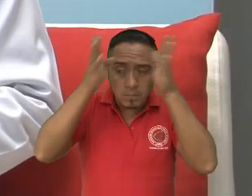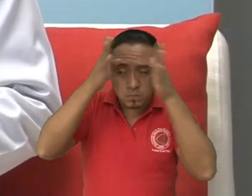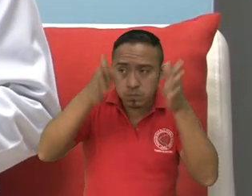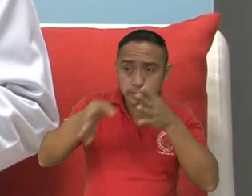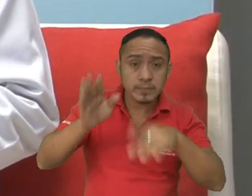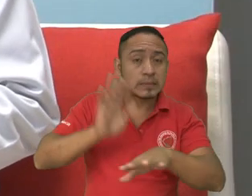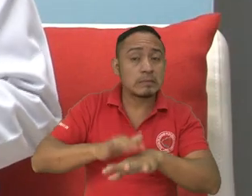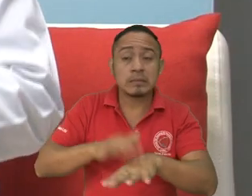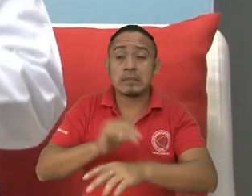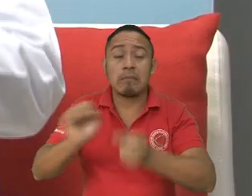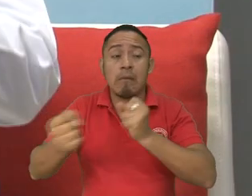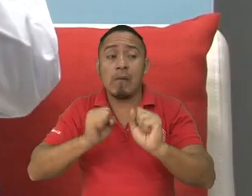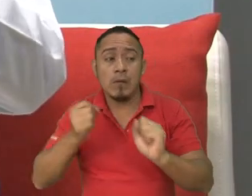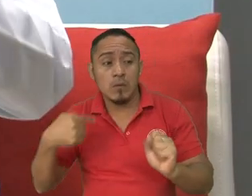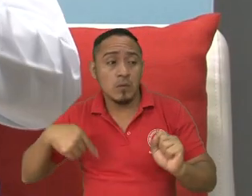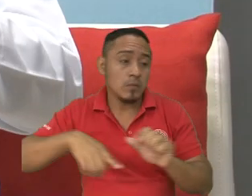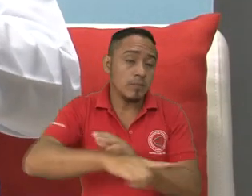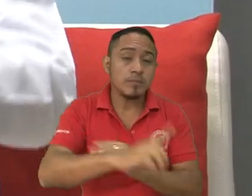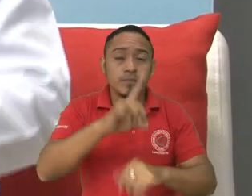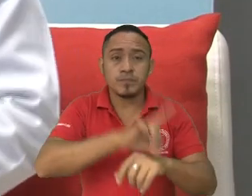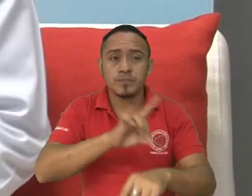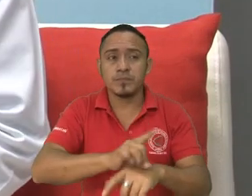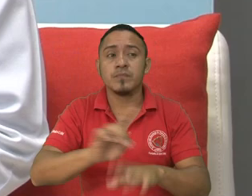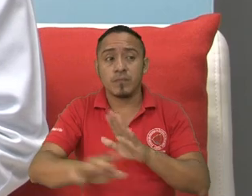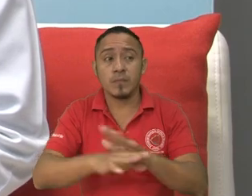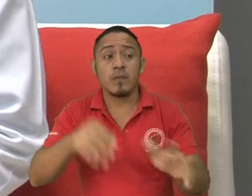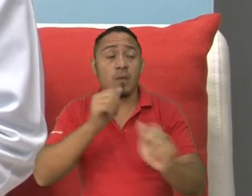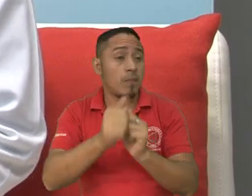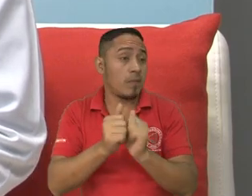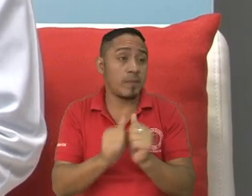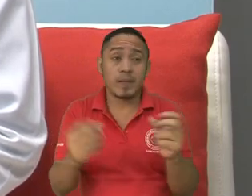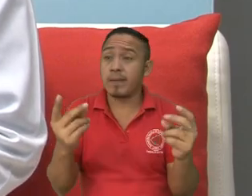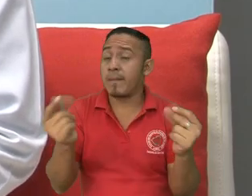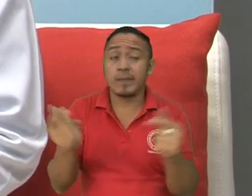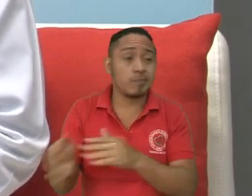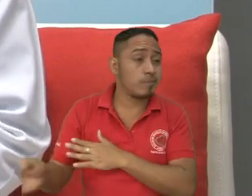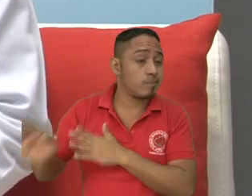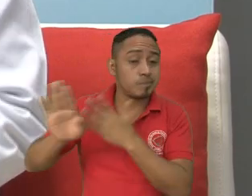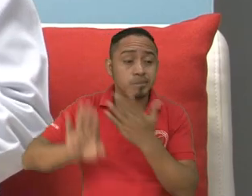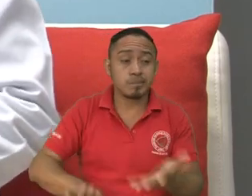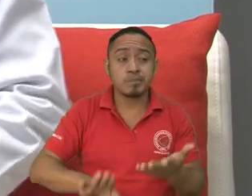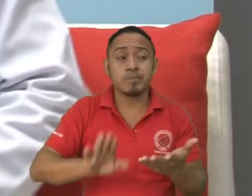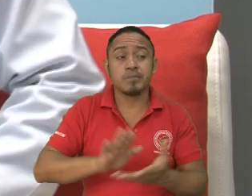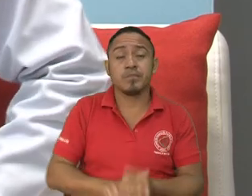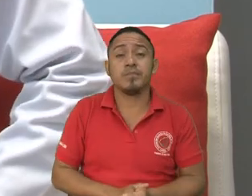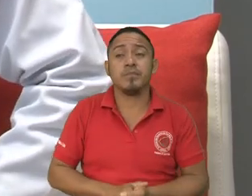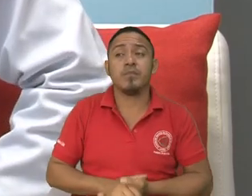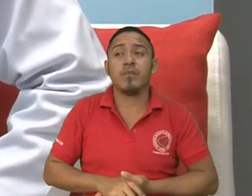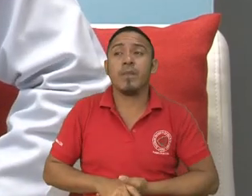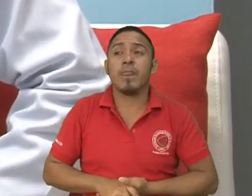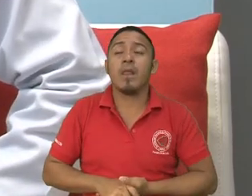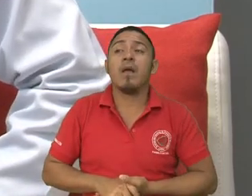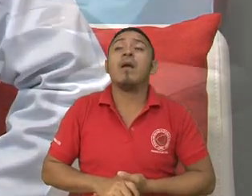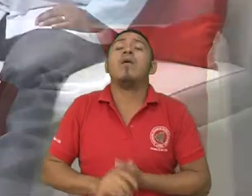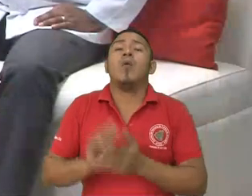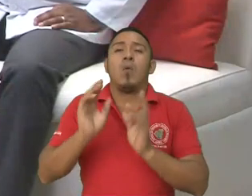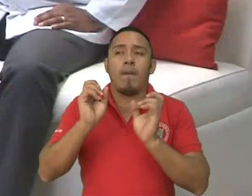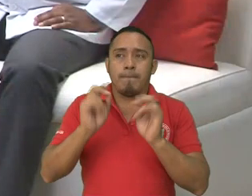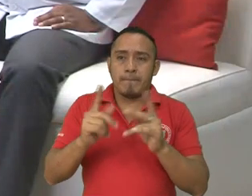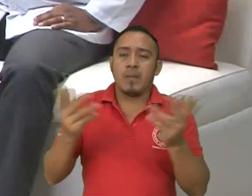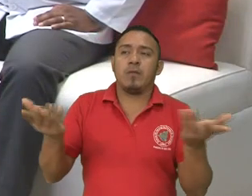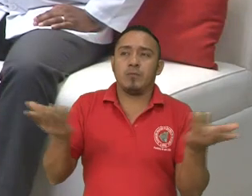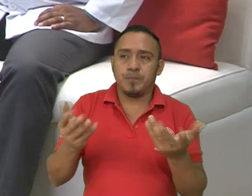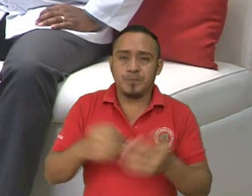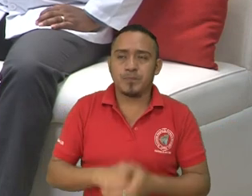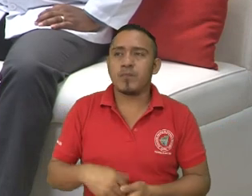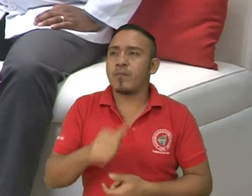la atención, porque posteriormente nos podemos presentar un evento súbito de un fallecimiento. Hablemos del diagnóstico.